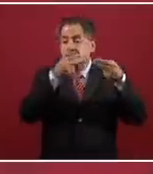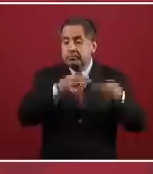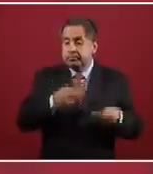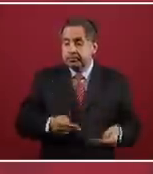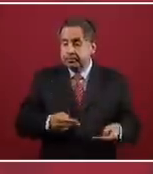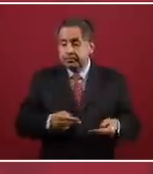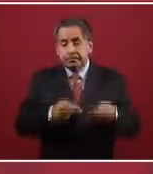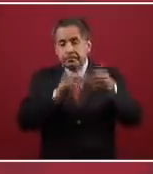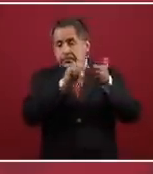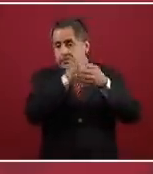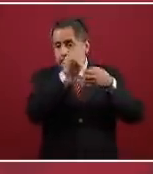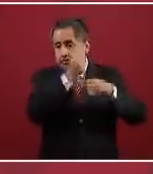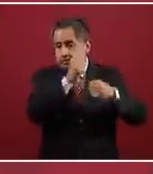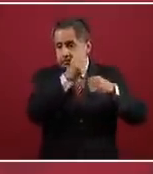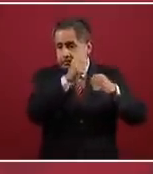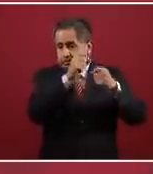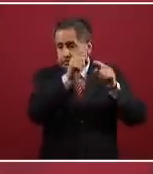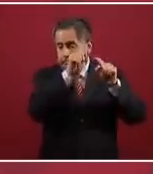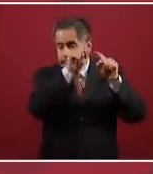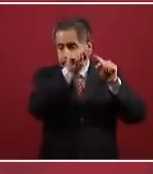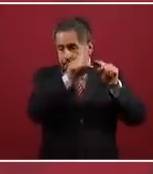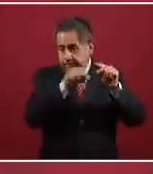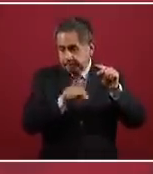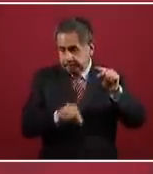Las escaleras se barren de arriba para abajo,